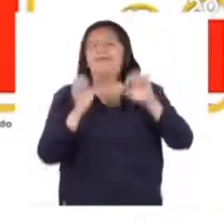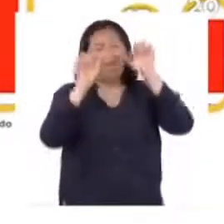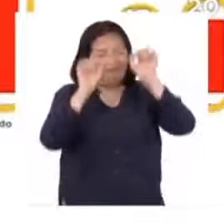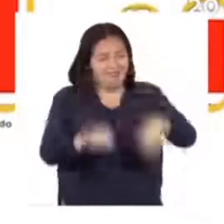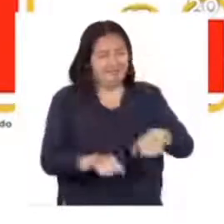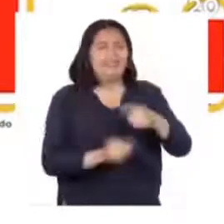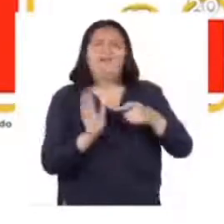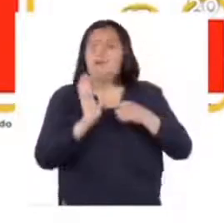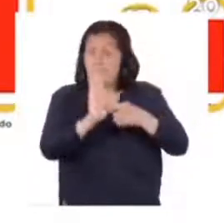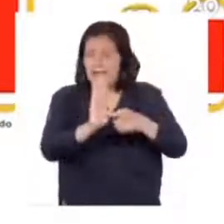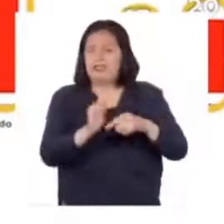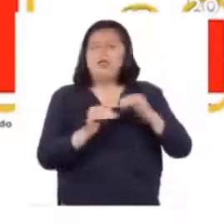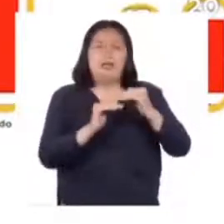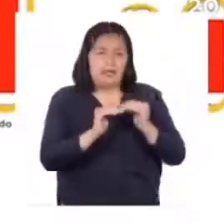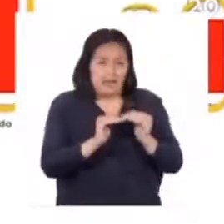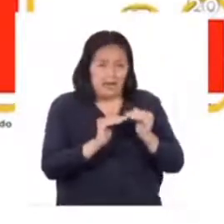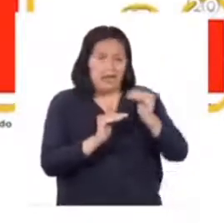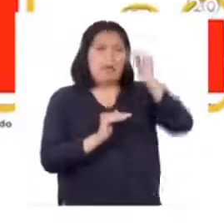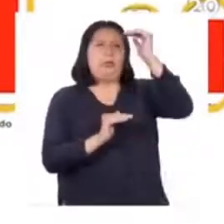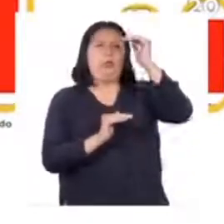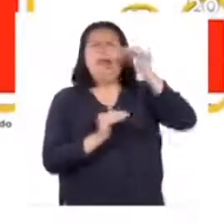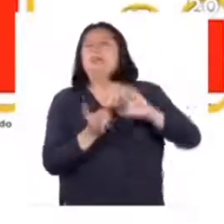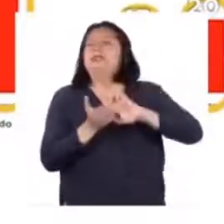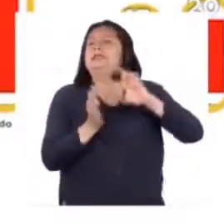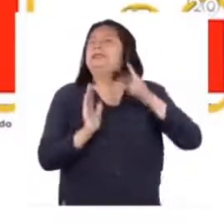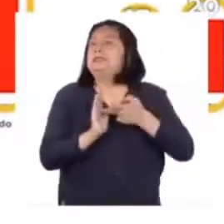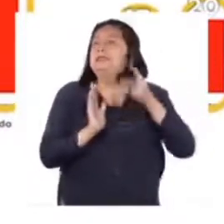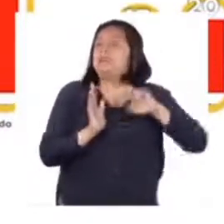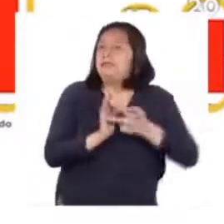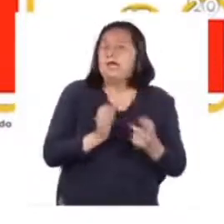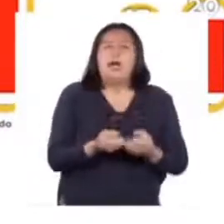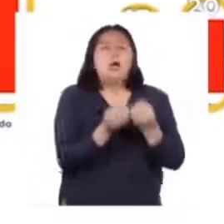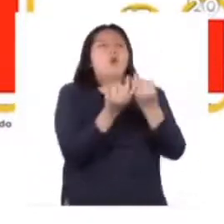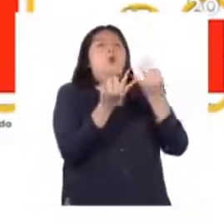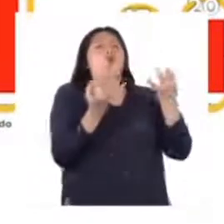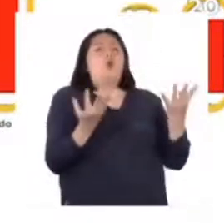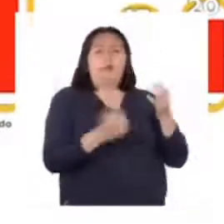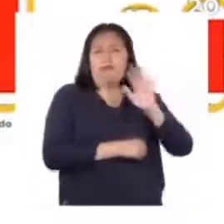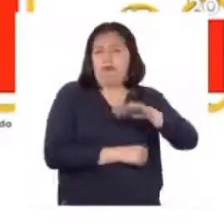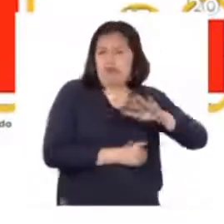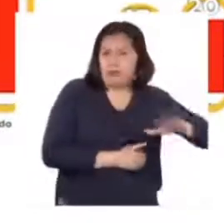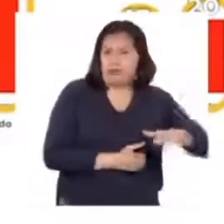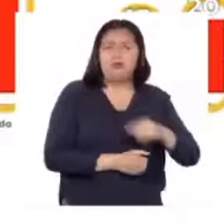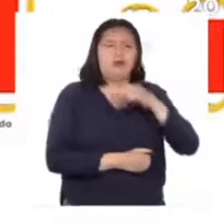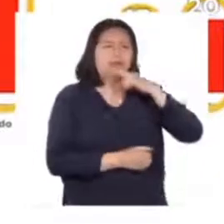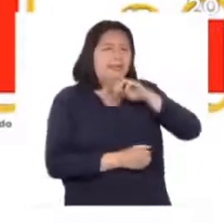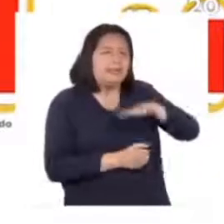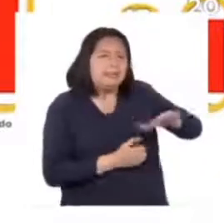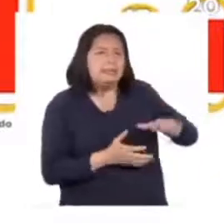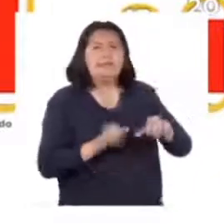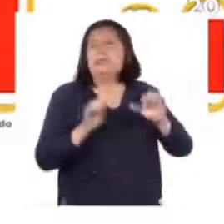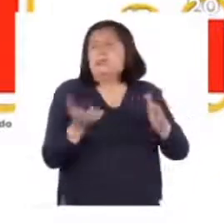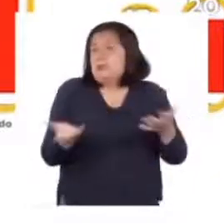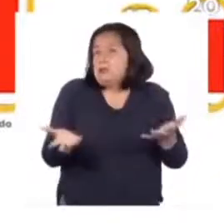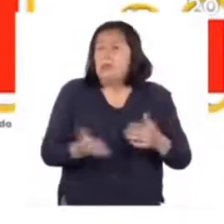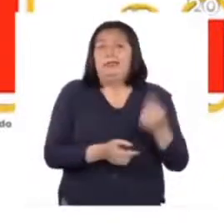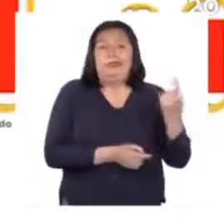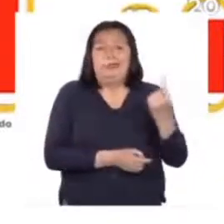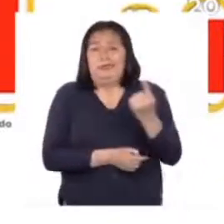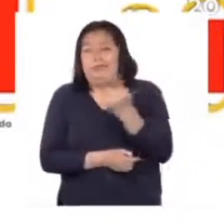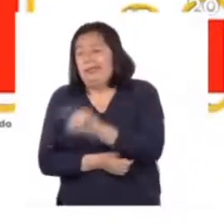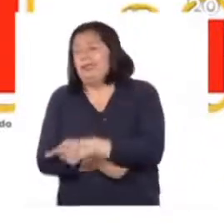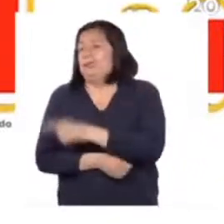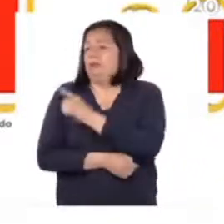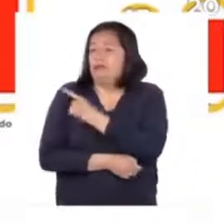Claro que sí, la altura de las barras indica la cantidad de niños y niñas que hay por cada grado